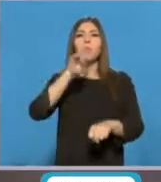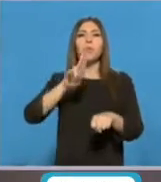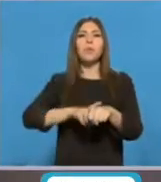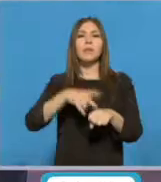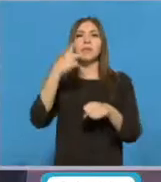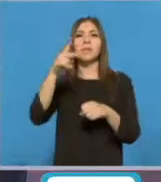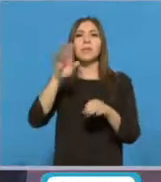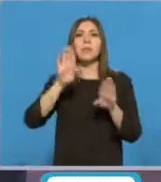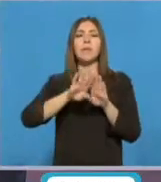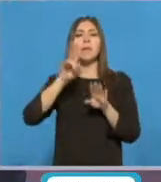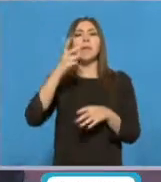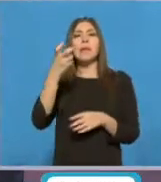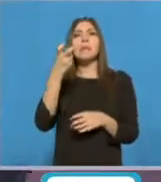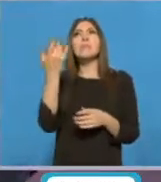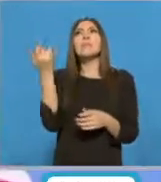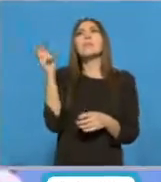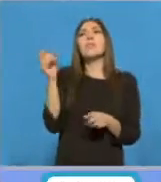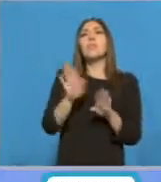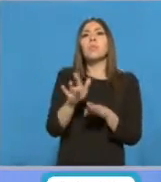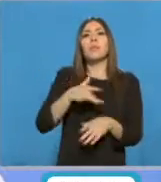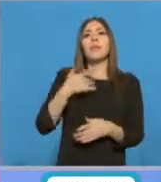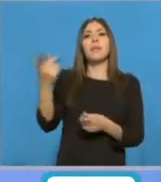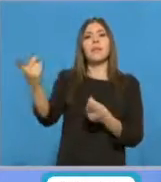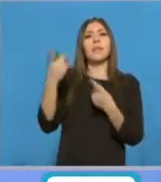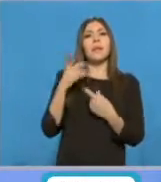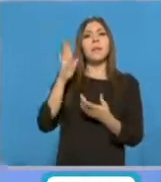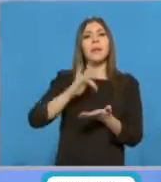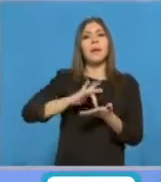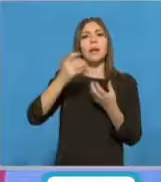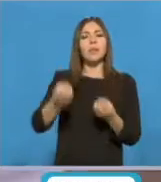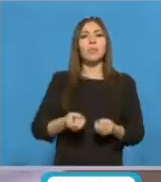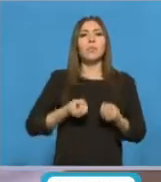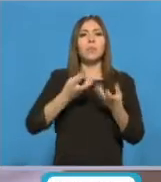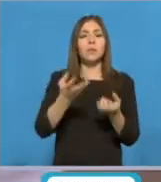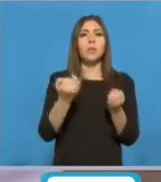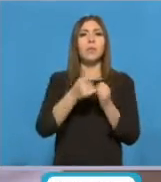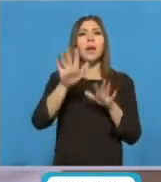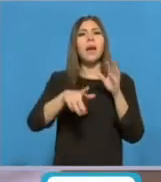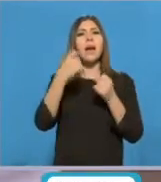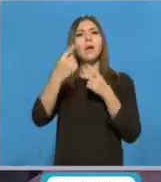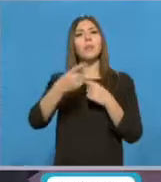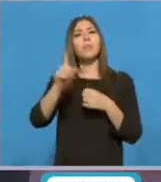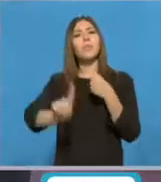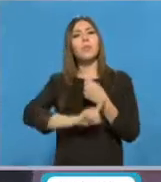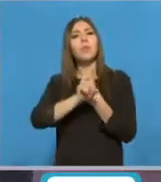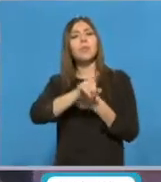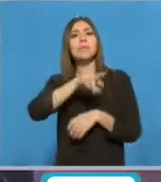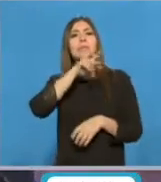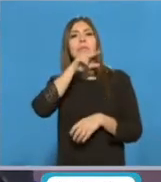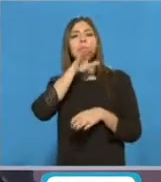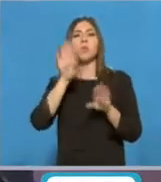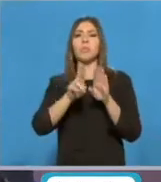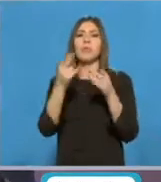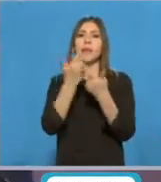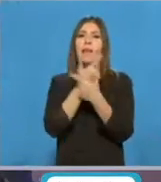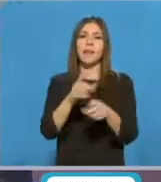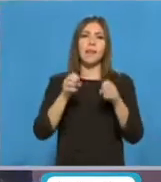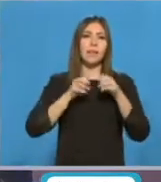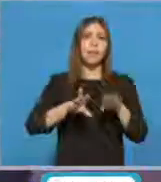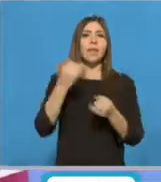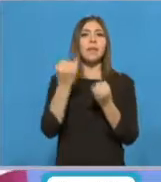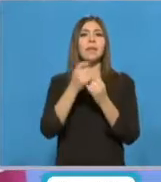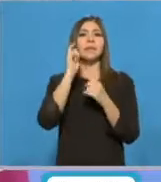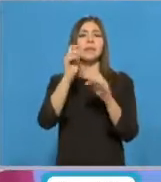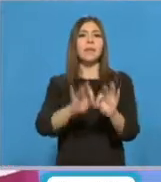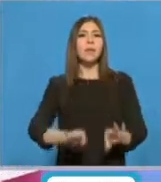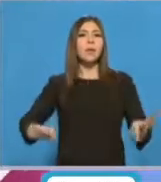Entonces eso se agradece, no son temas que tenemos que dejar así sueltos. Tampoco la gran fortuna hoy, por ejemplo, nos vamos a dar cuenta lo